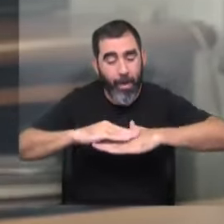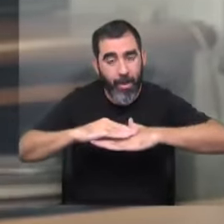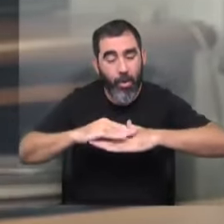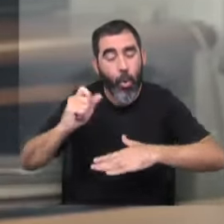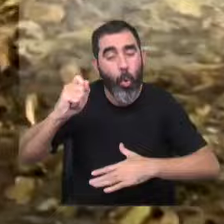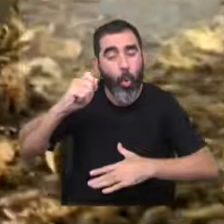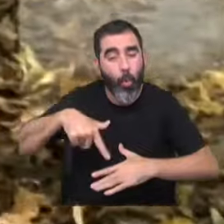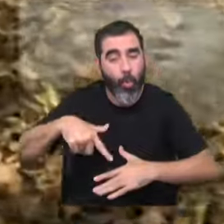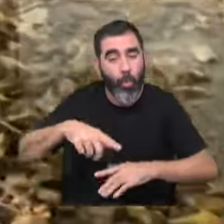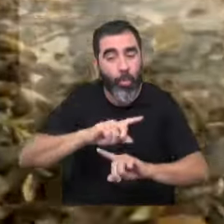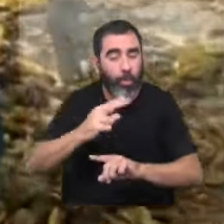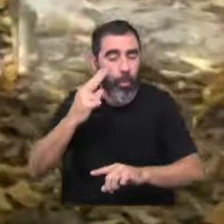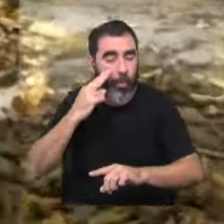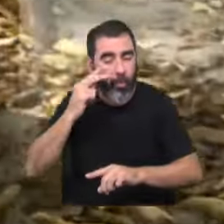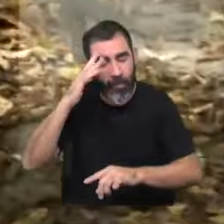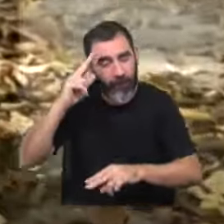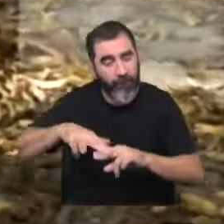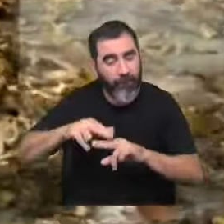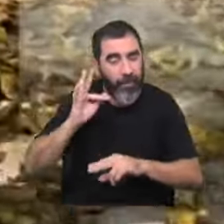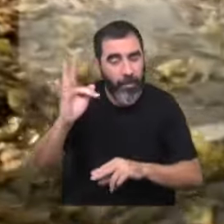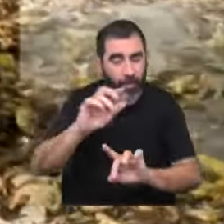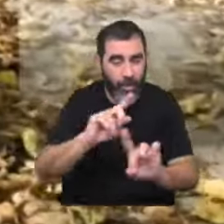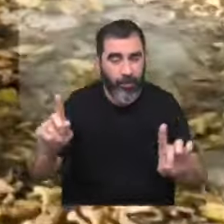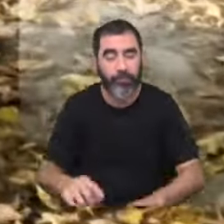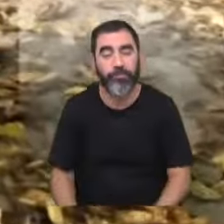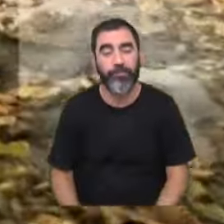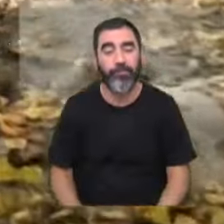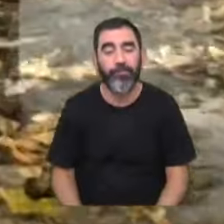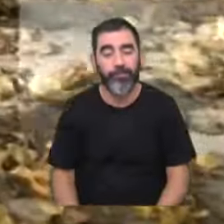simple, que no es patológico.